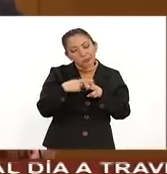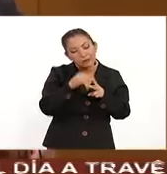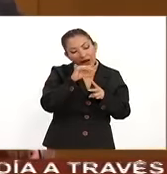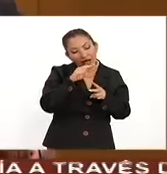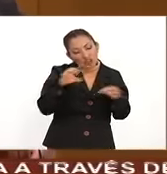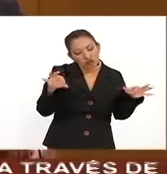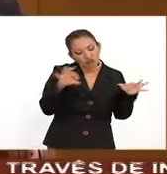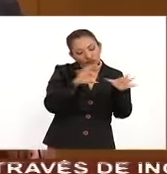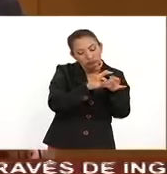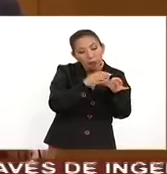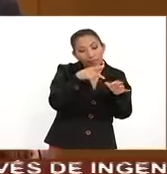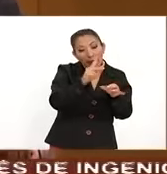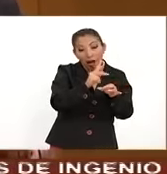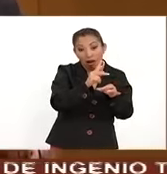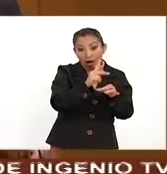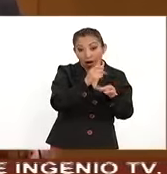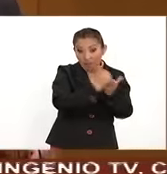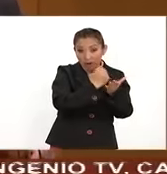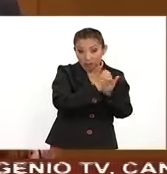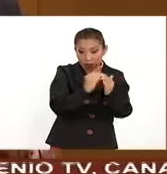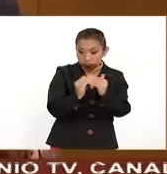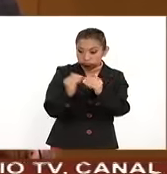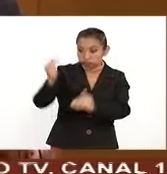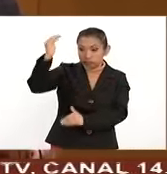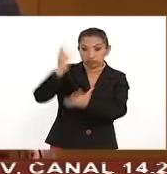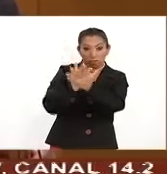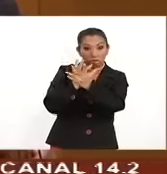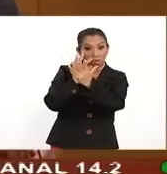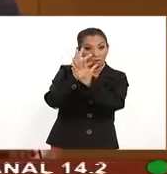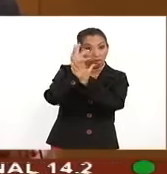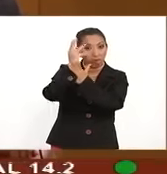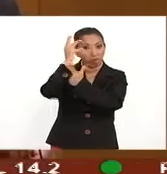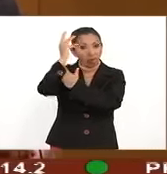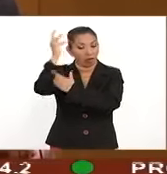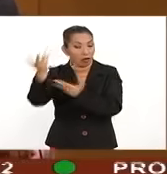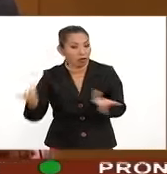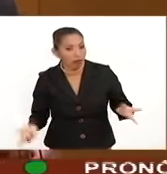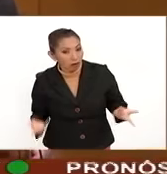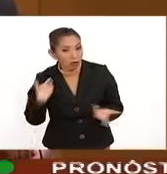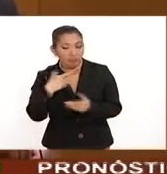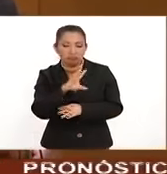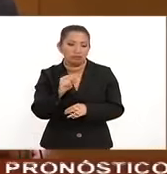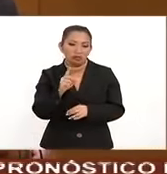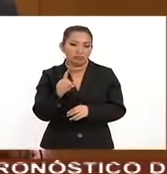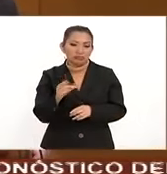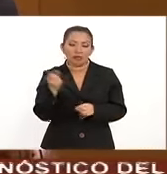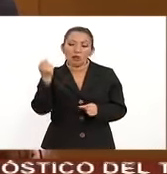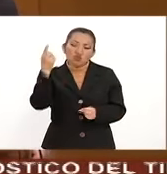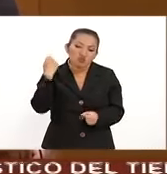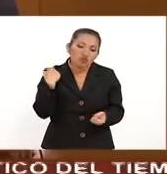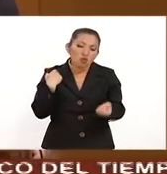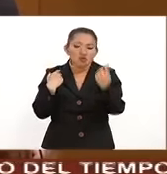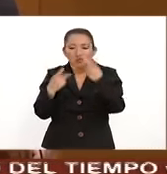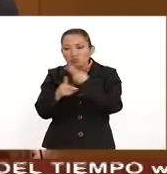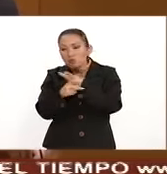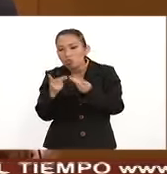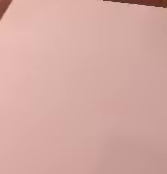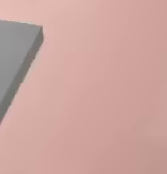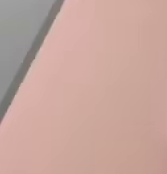inflación, pero no implica un incremento sostenido y generalizado de los